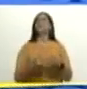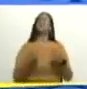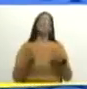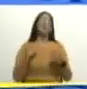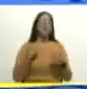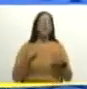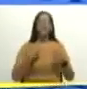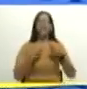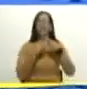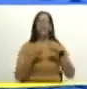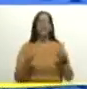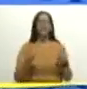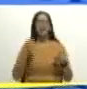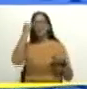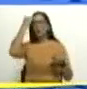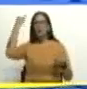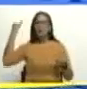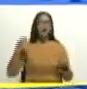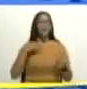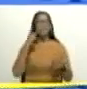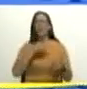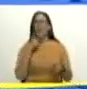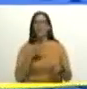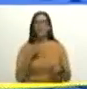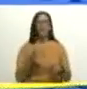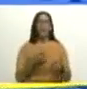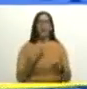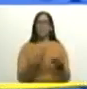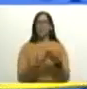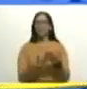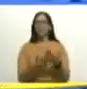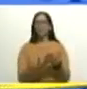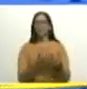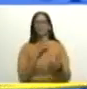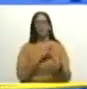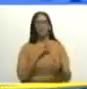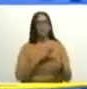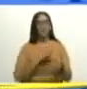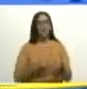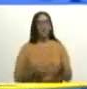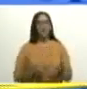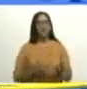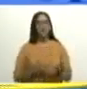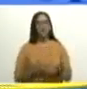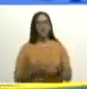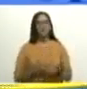la diferencia, ideológica, política, partidista, social,